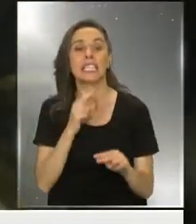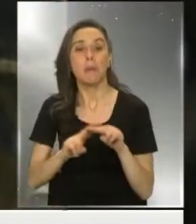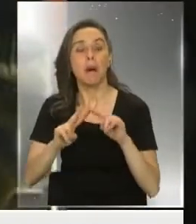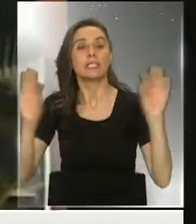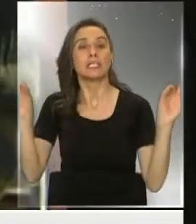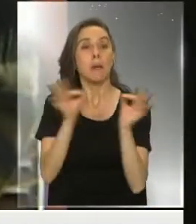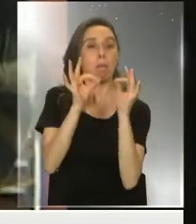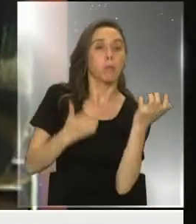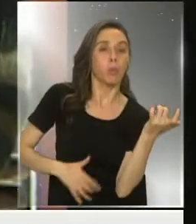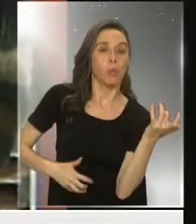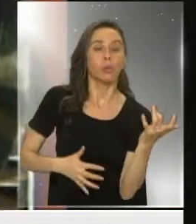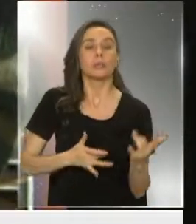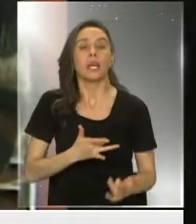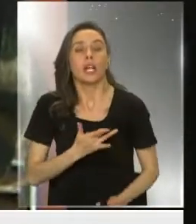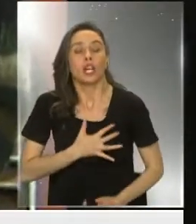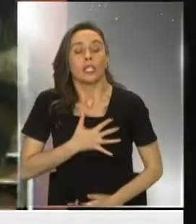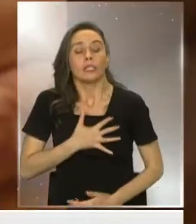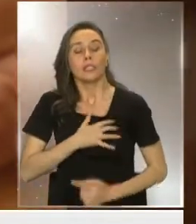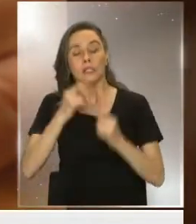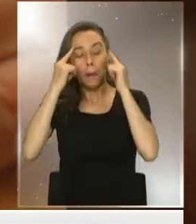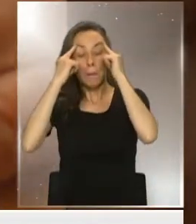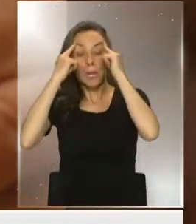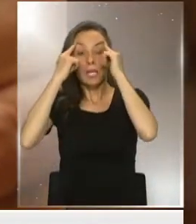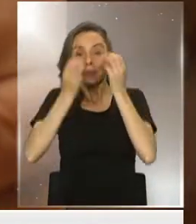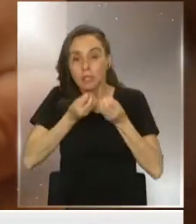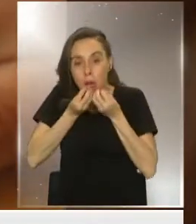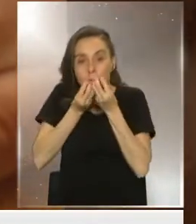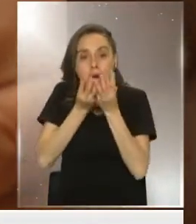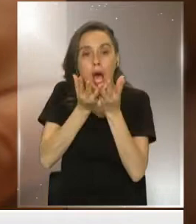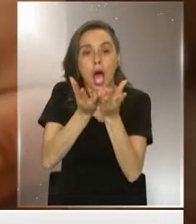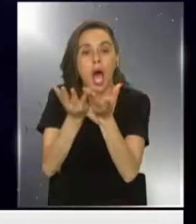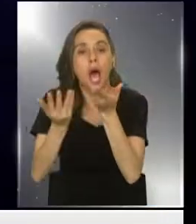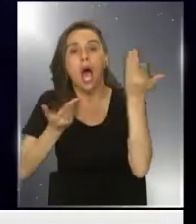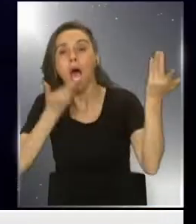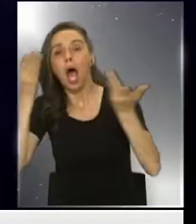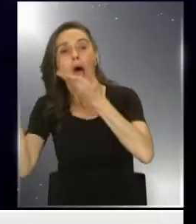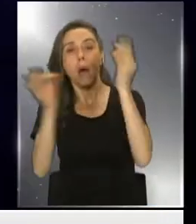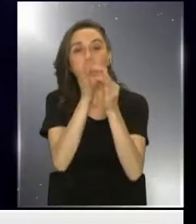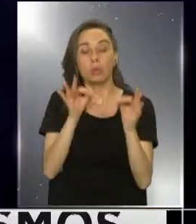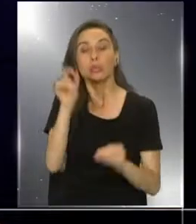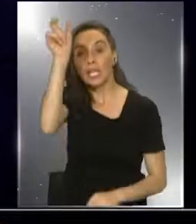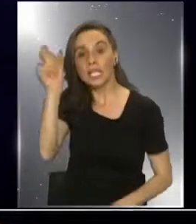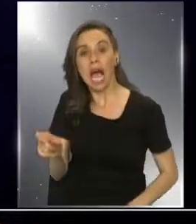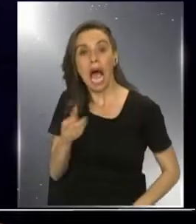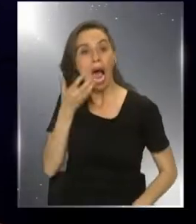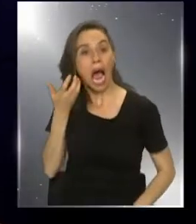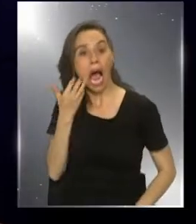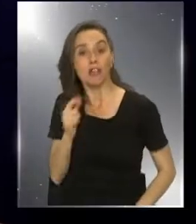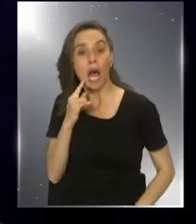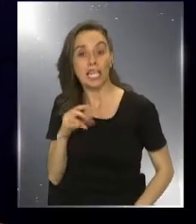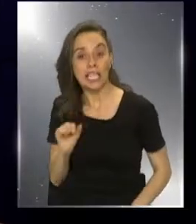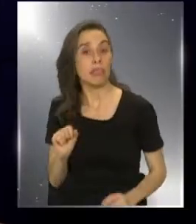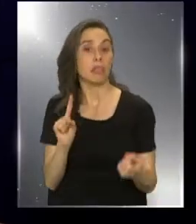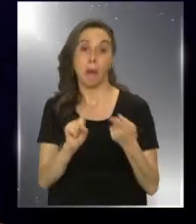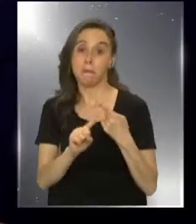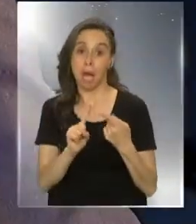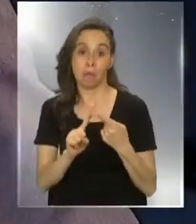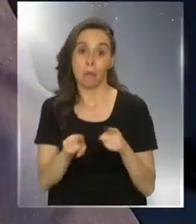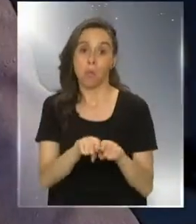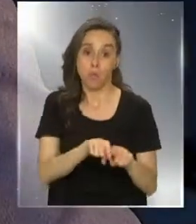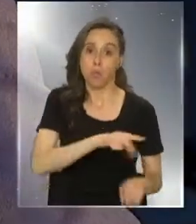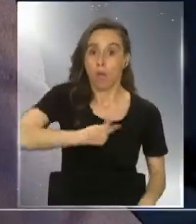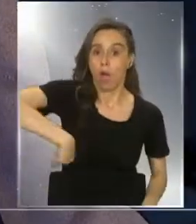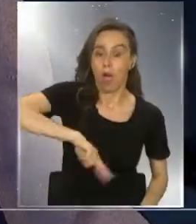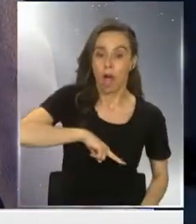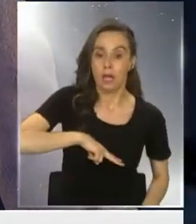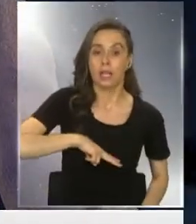expresar nuestro sentimiento y nuestro pensamiento en la música. Uh-huh. Y el Gato obviamente participaba plenamente de eso, igual como cualquiera de nosotros. Todos